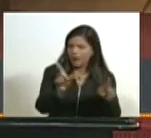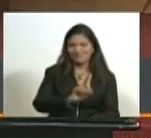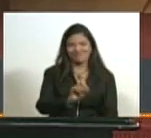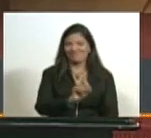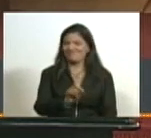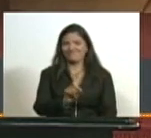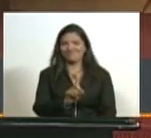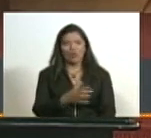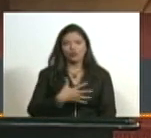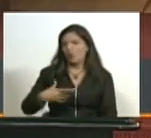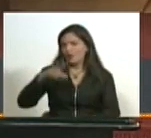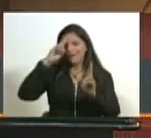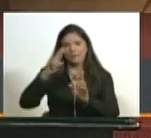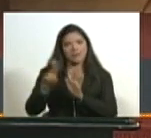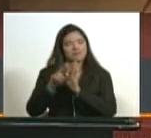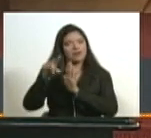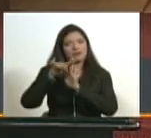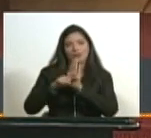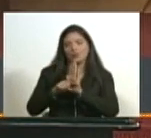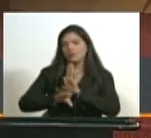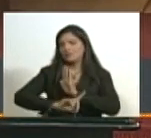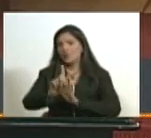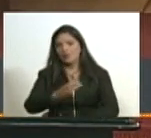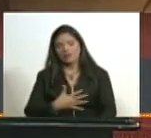no quieren respetar las leyes.